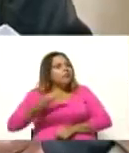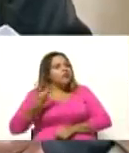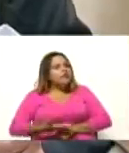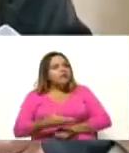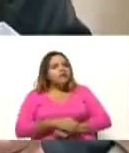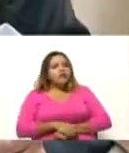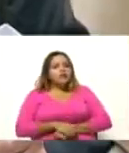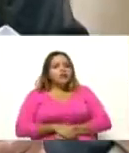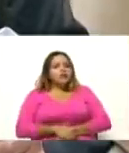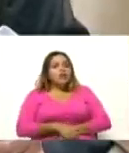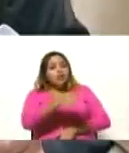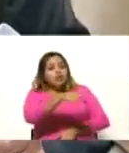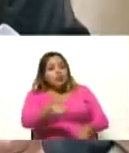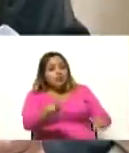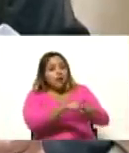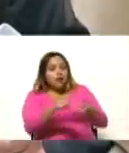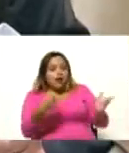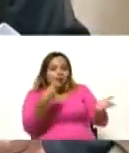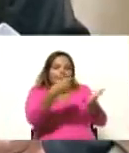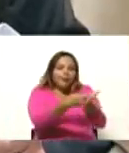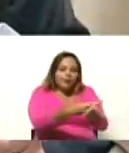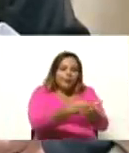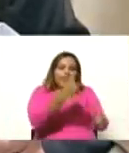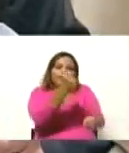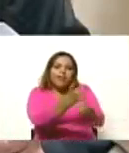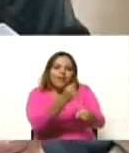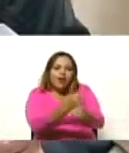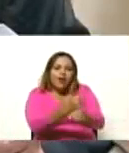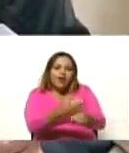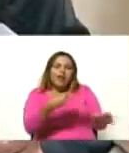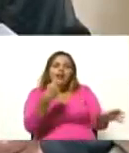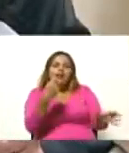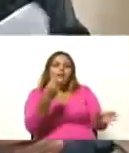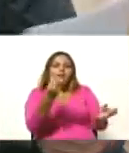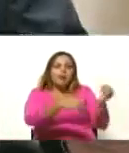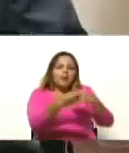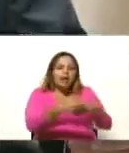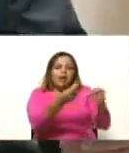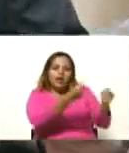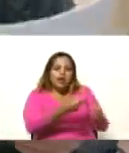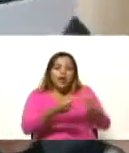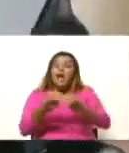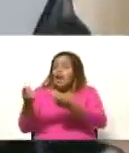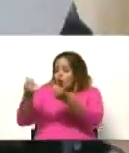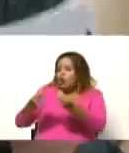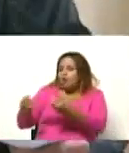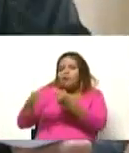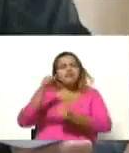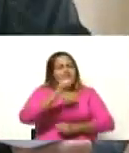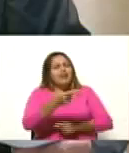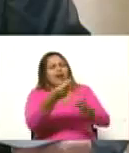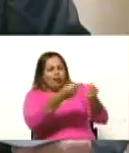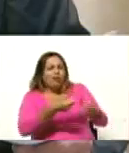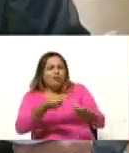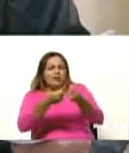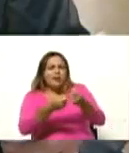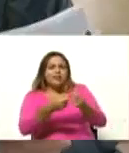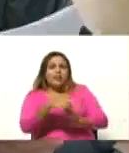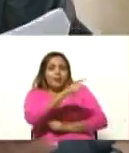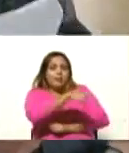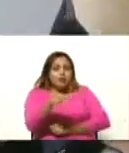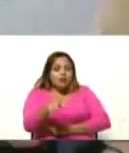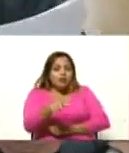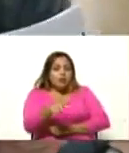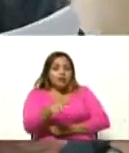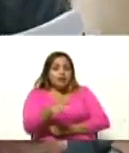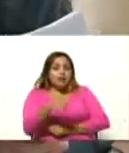le ha tomado mucha importancia. Eso tiene que ver con inversión, producción, empleo, economía. Buena remuneración. Con la economía. Hay un sector importante de la población